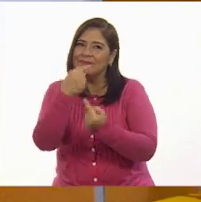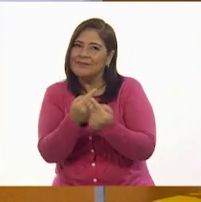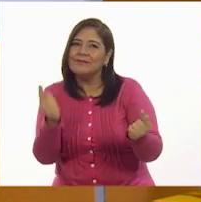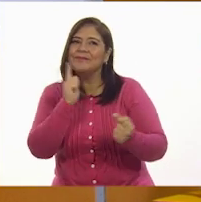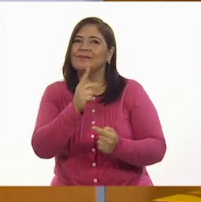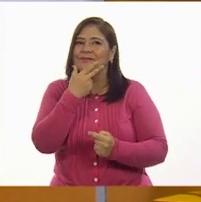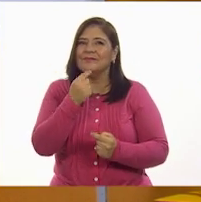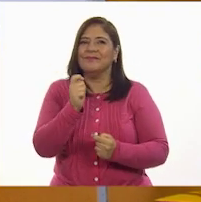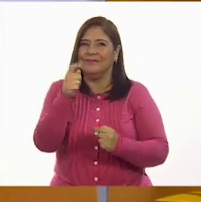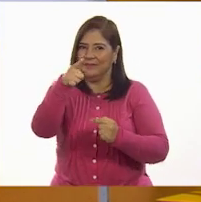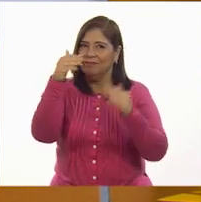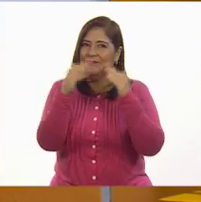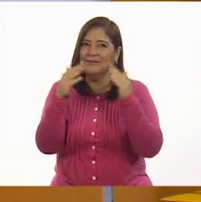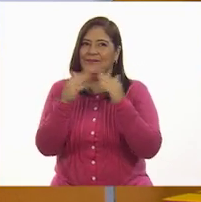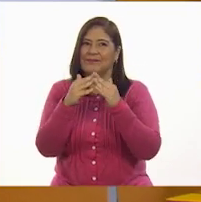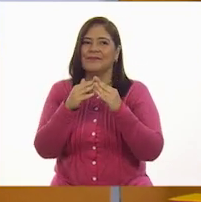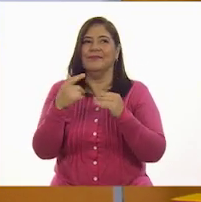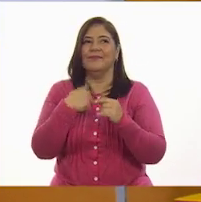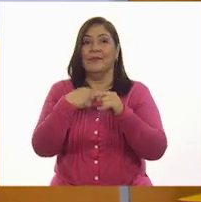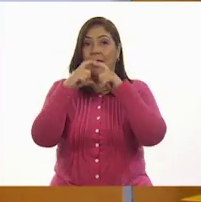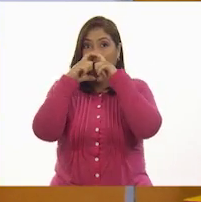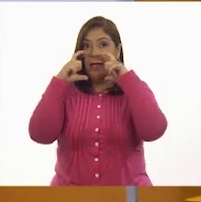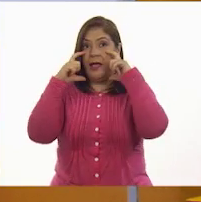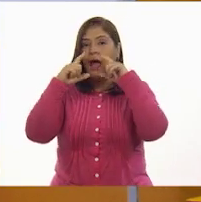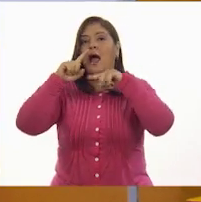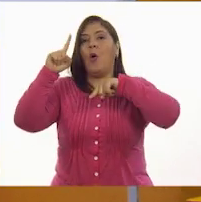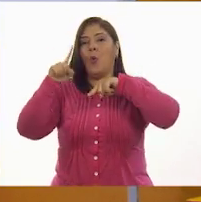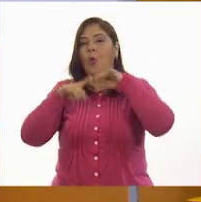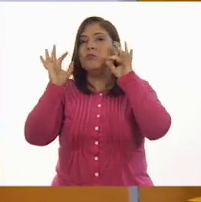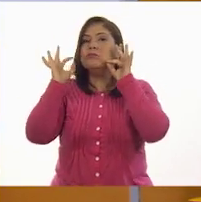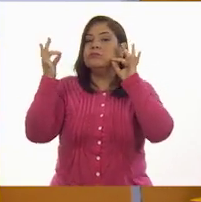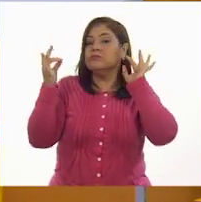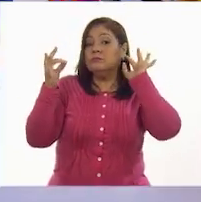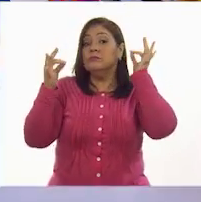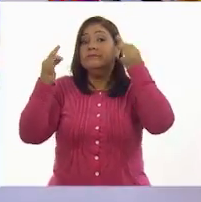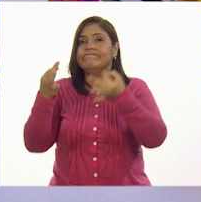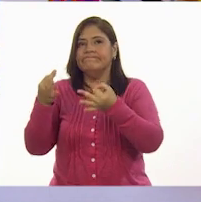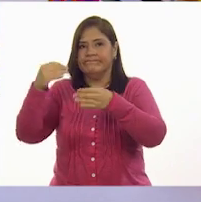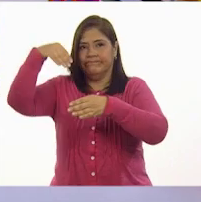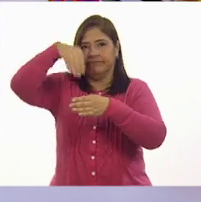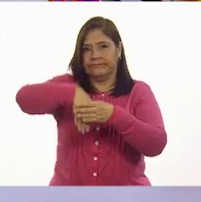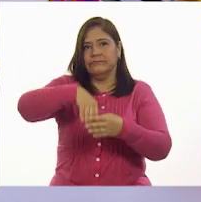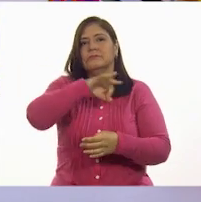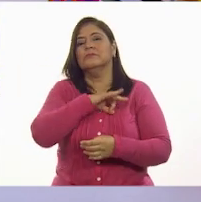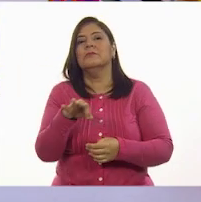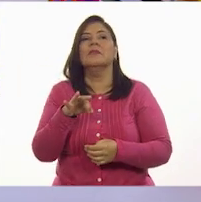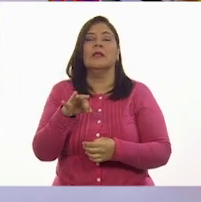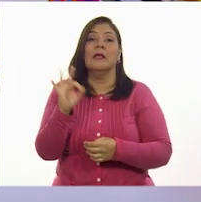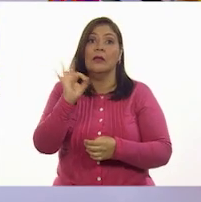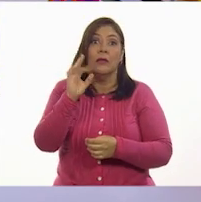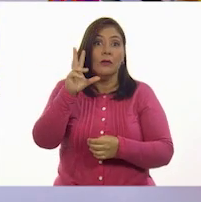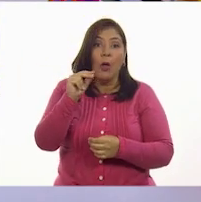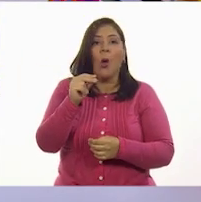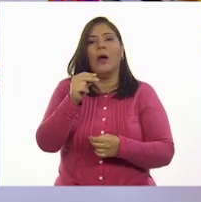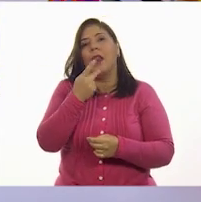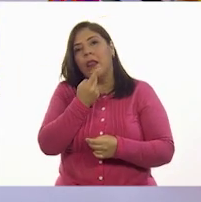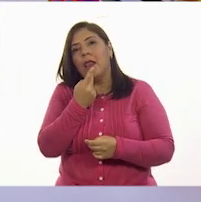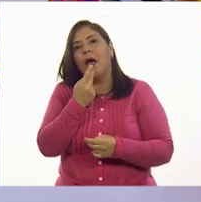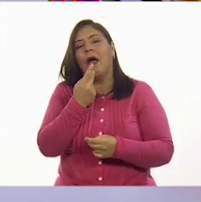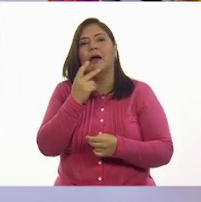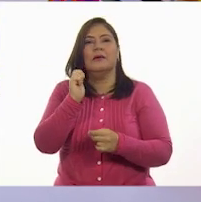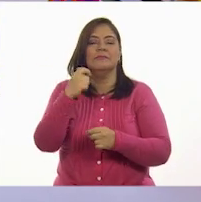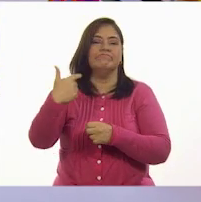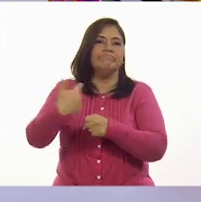allá en casa. Déjame quito el cubrebocas y lo voy a guardar. Claro que sí. Porque si no, no me van a poder escuchar. Así